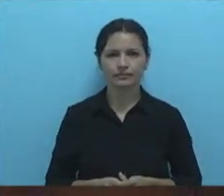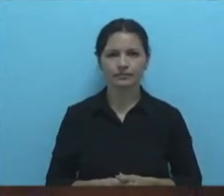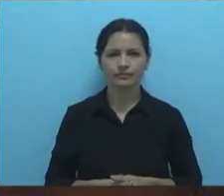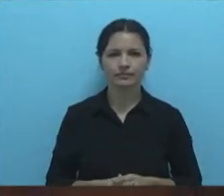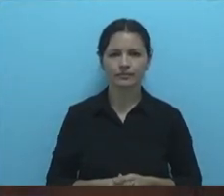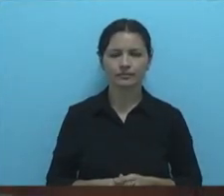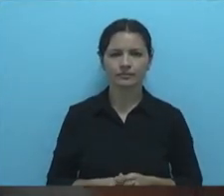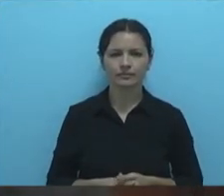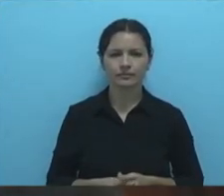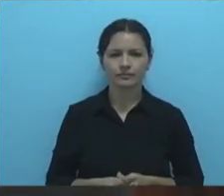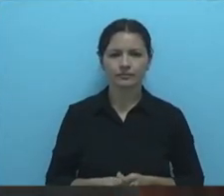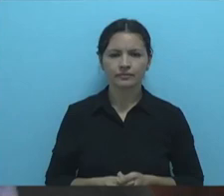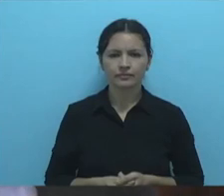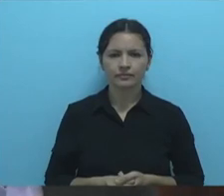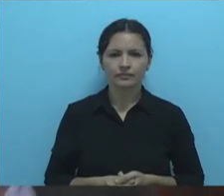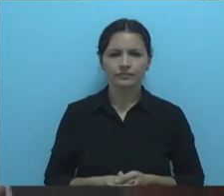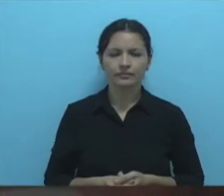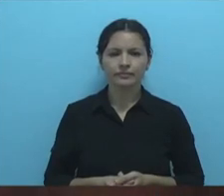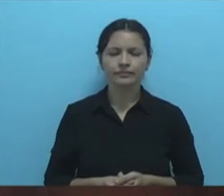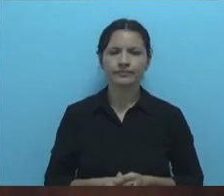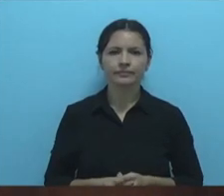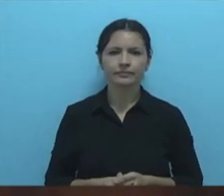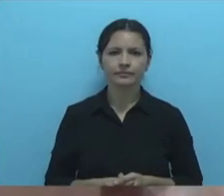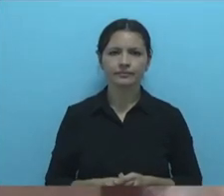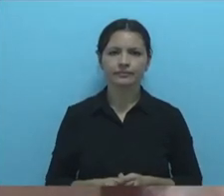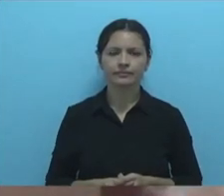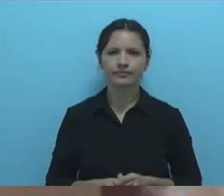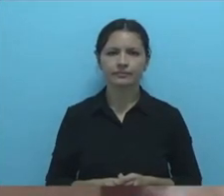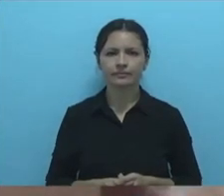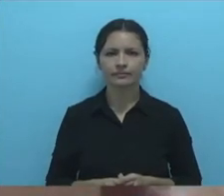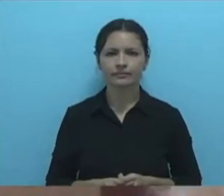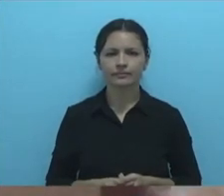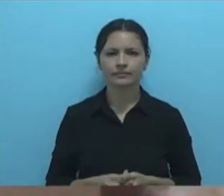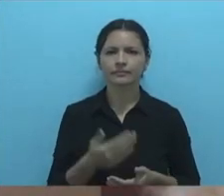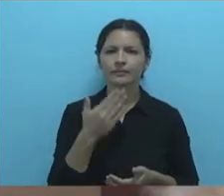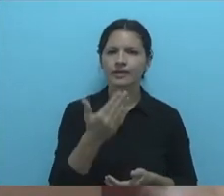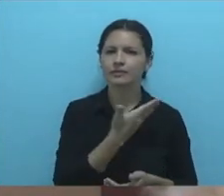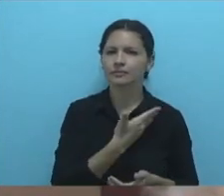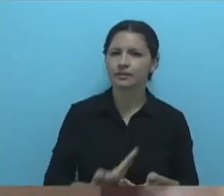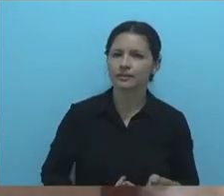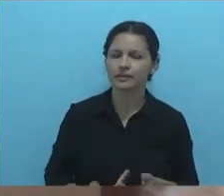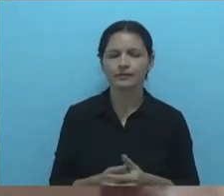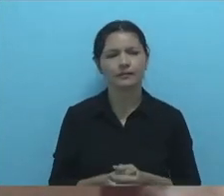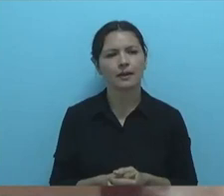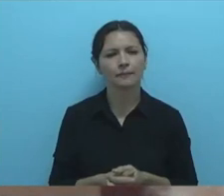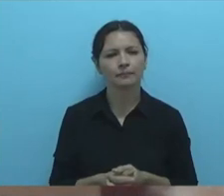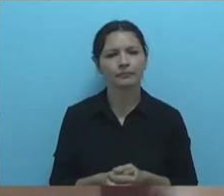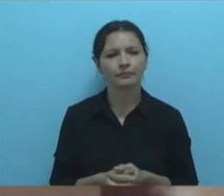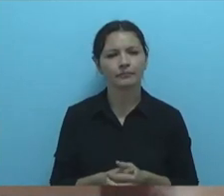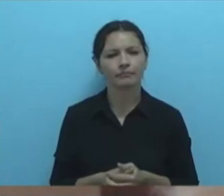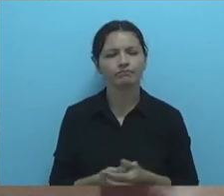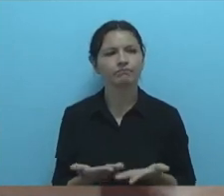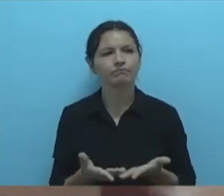Agustina Gracias señor presidente me parece un poco insustancial argumentar el rol del